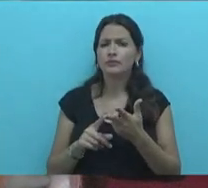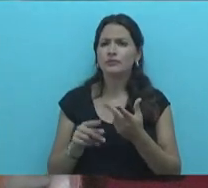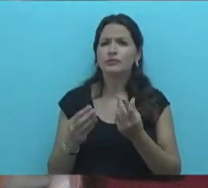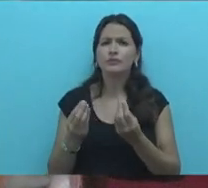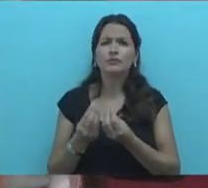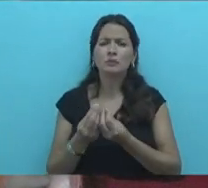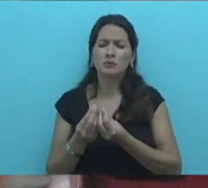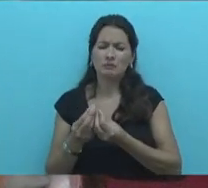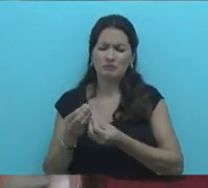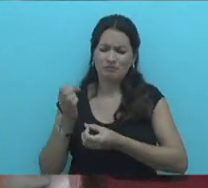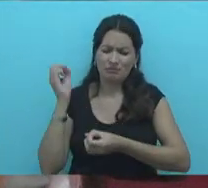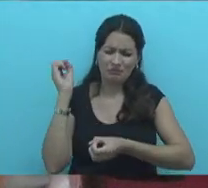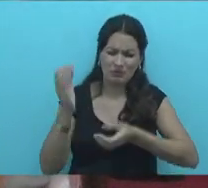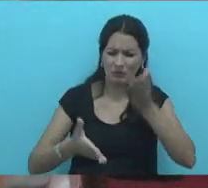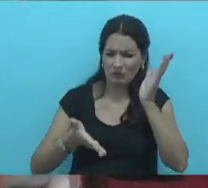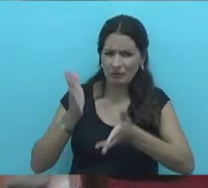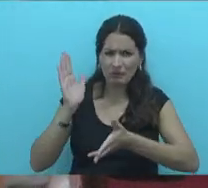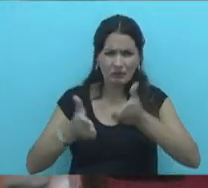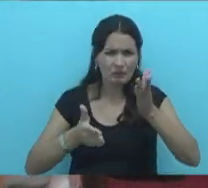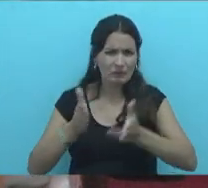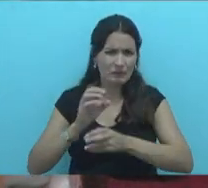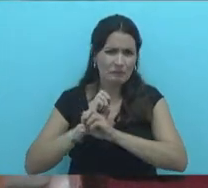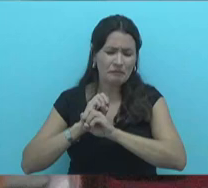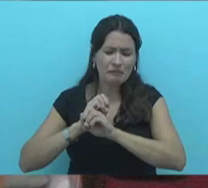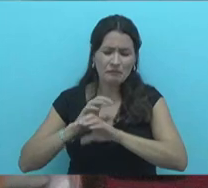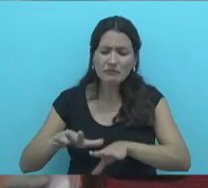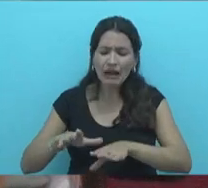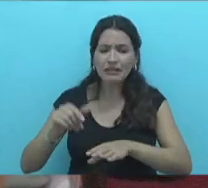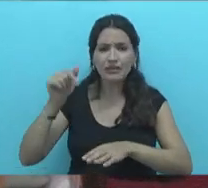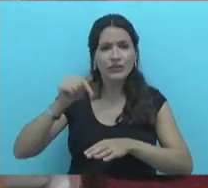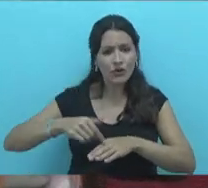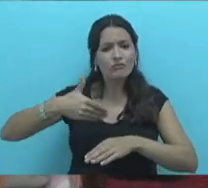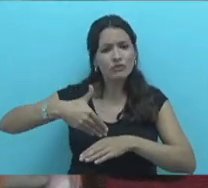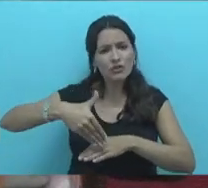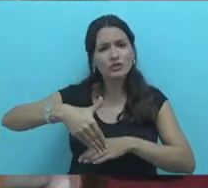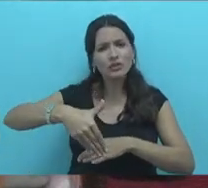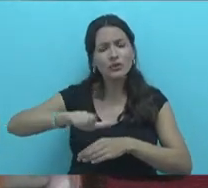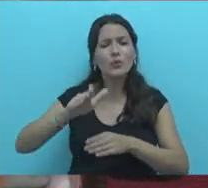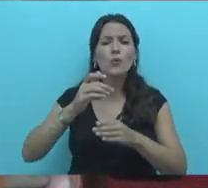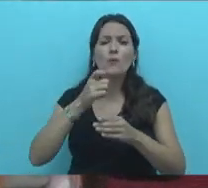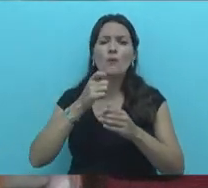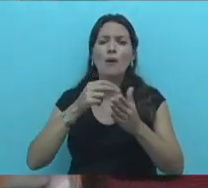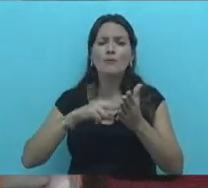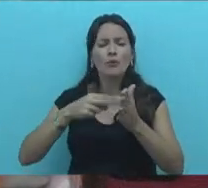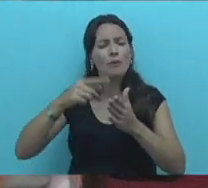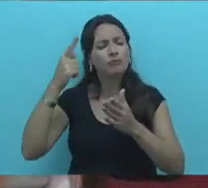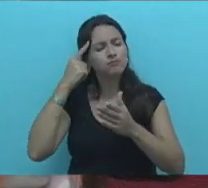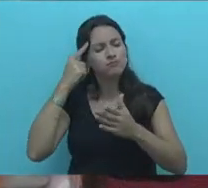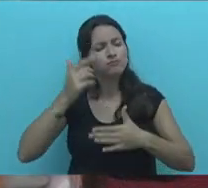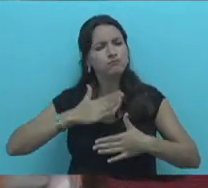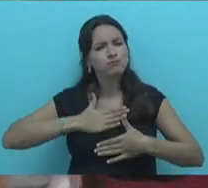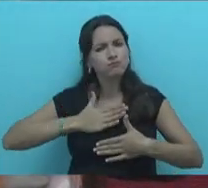fueron torturados salvajemente, teniendo todavía hoy las lesiones cerebrales y